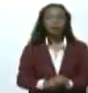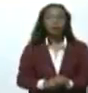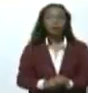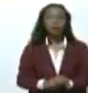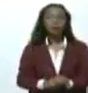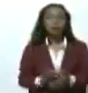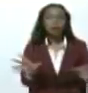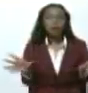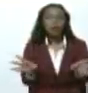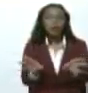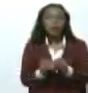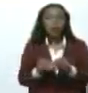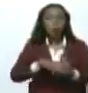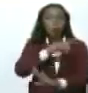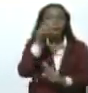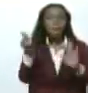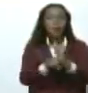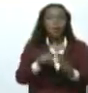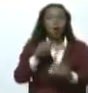acumula un total de